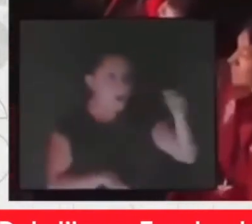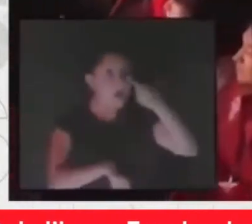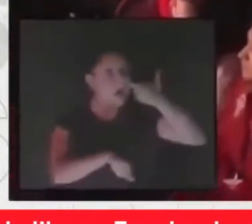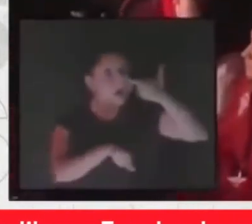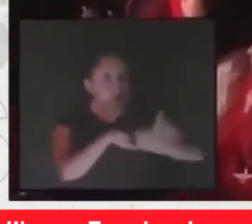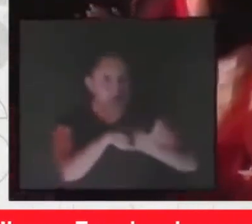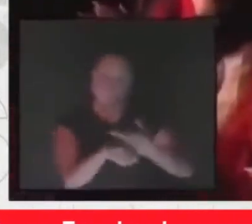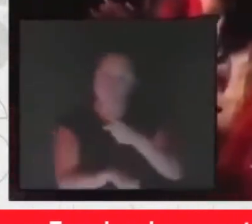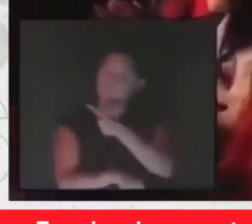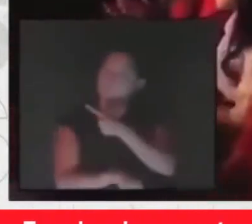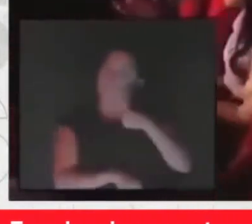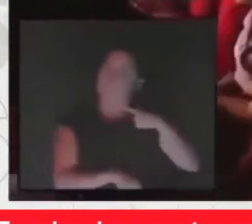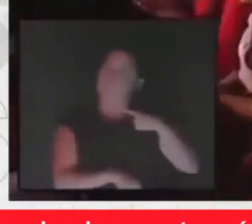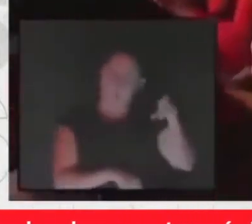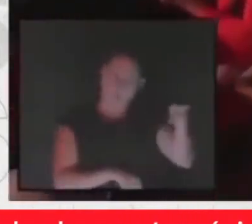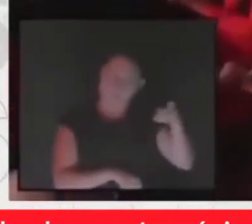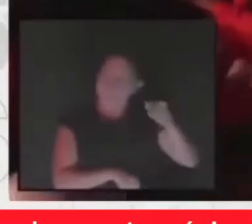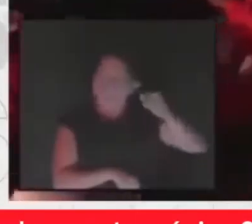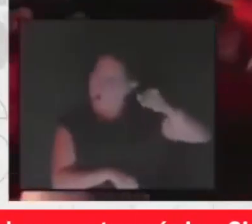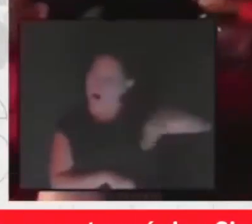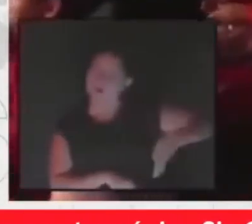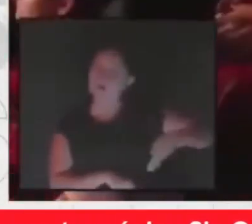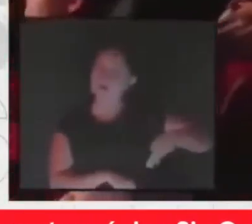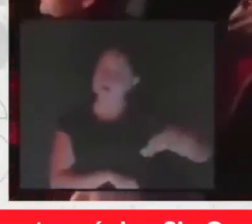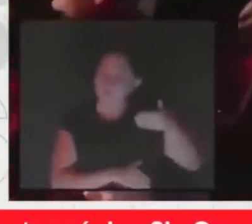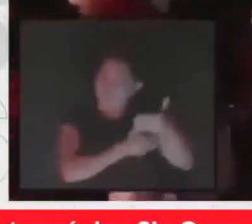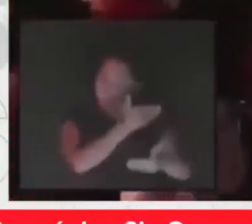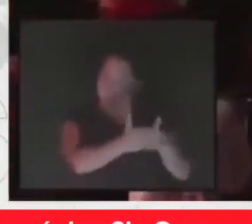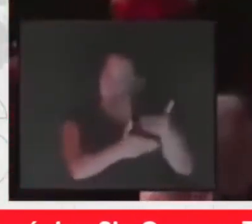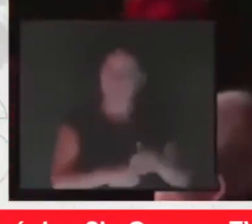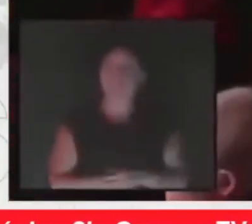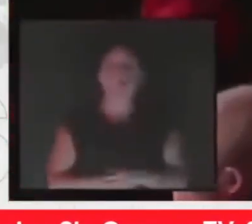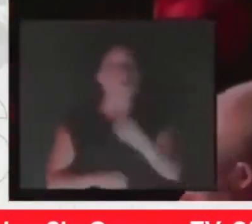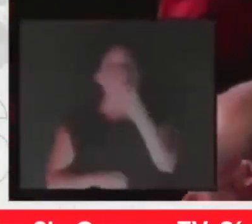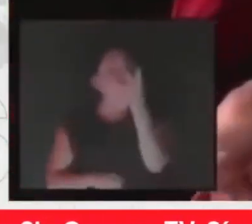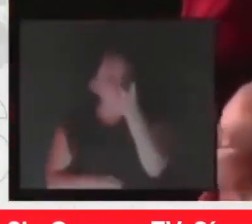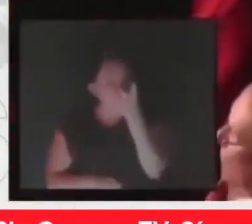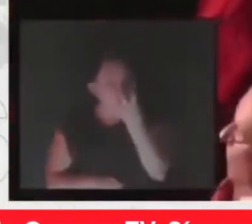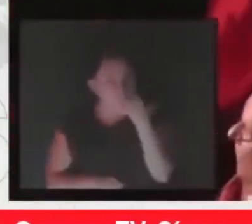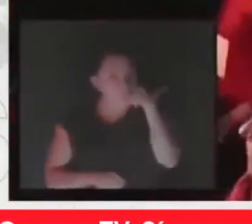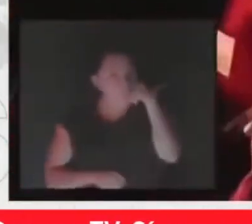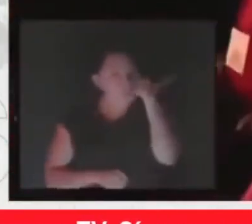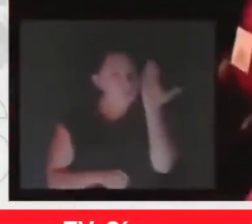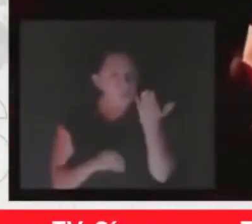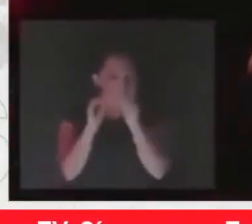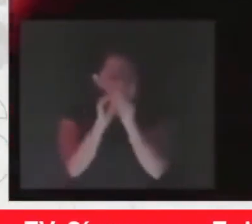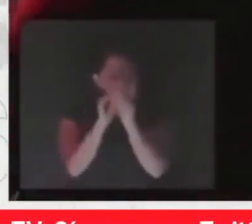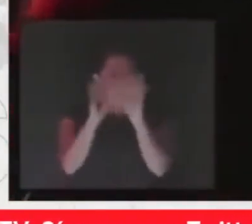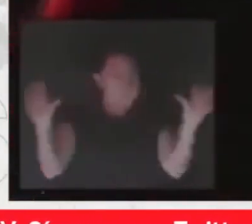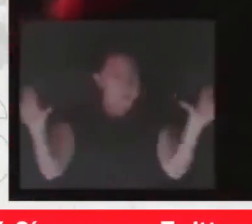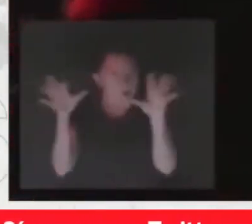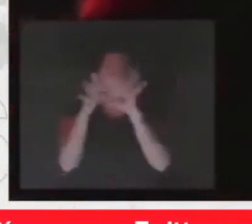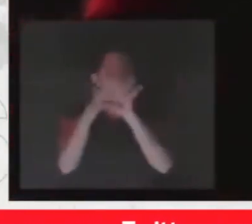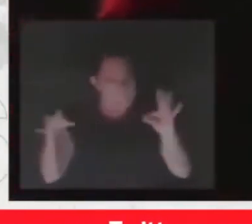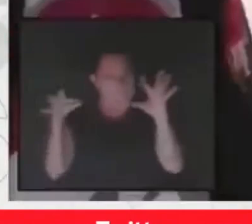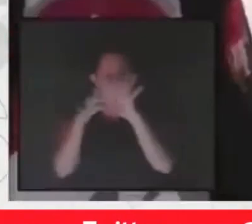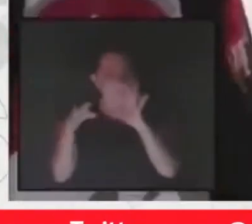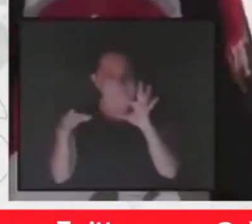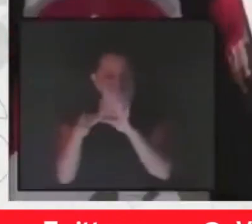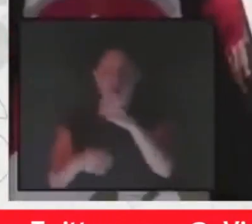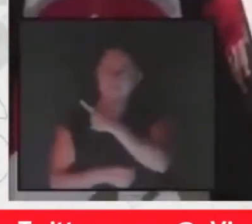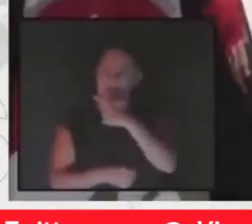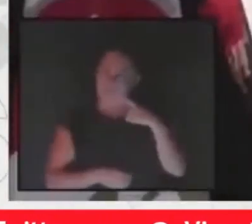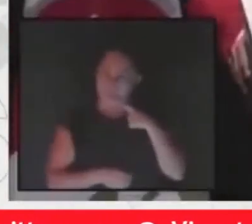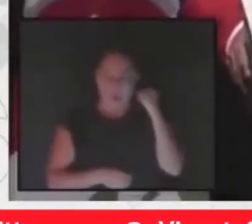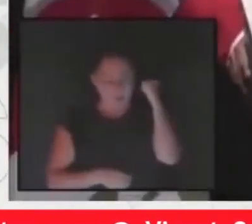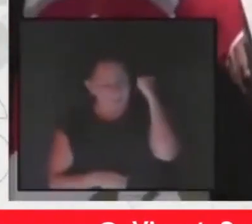hacer? Ahí lucen ya vacías prácticamente sus instalaciones, lo que había antes allá en el norte de la Ciudad de México,